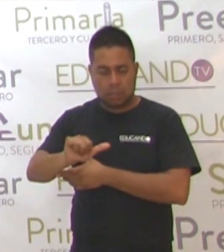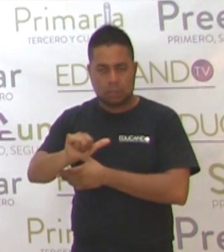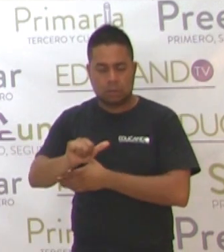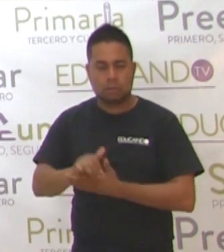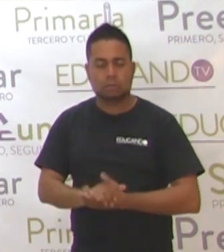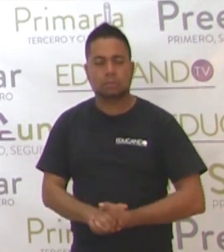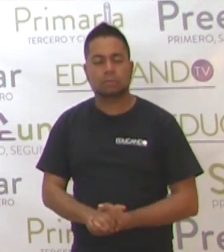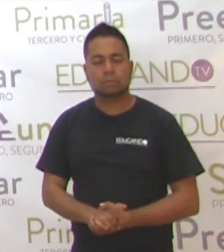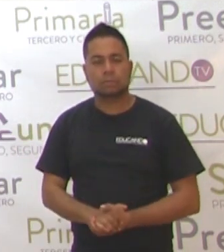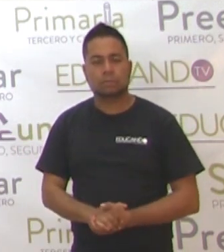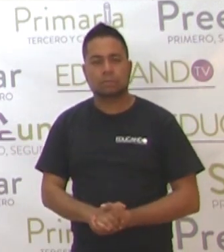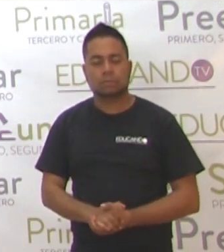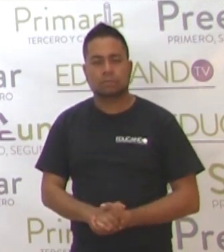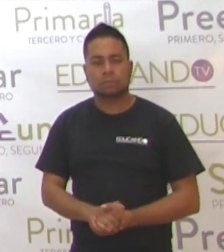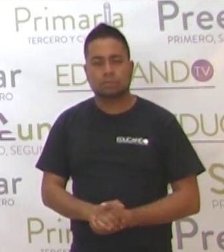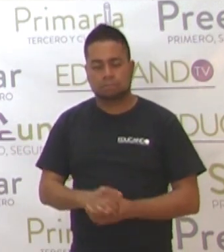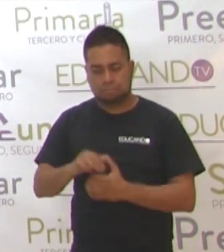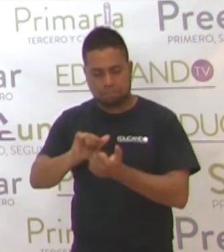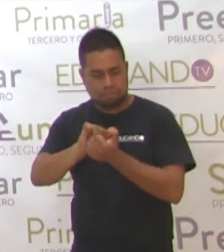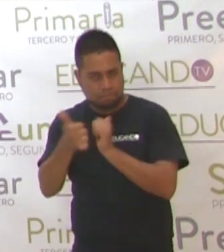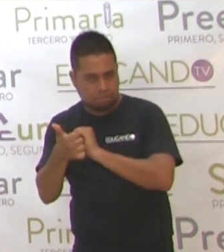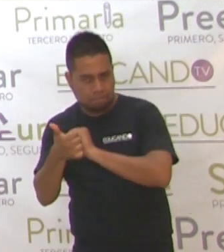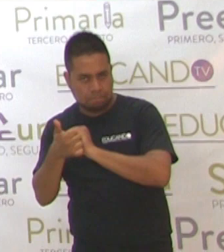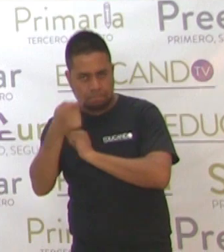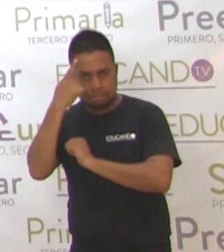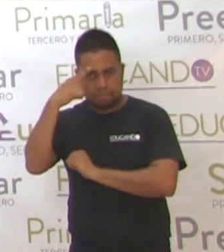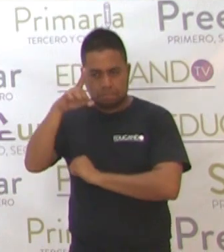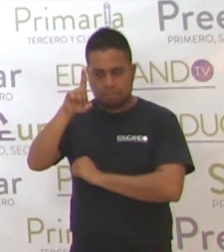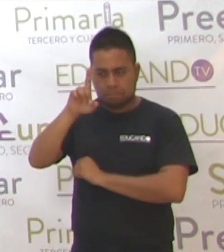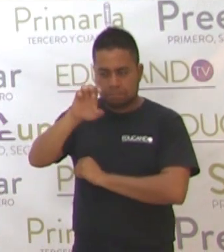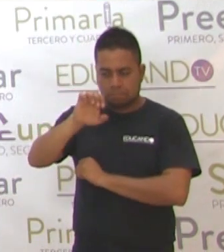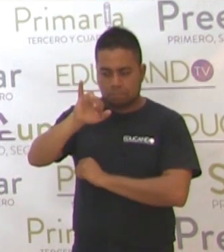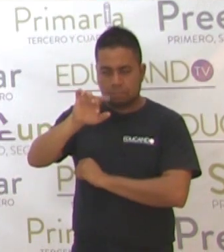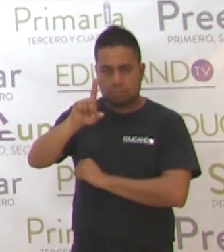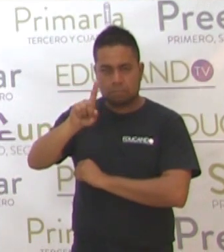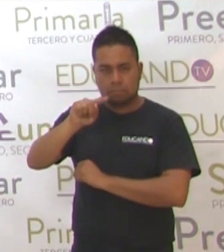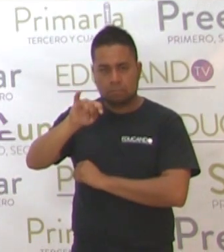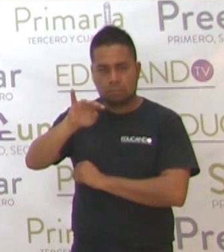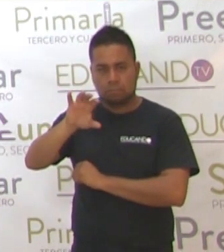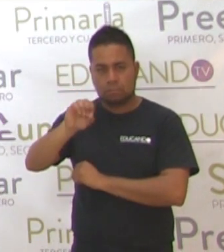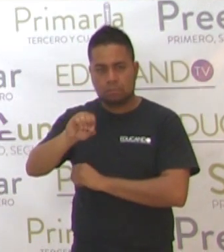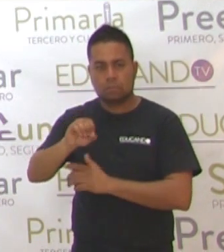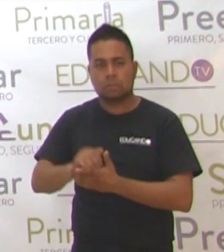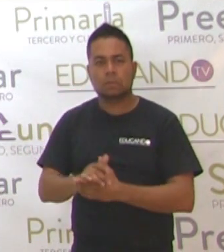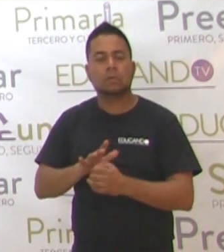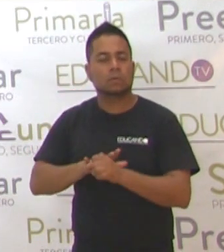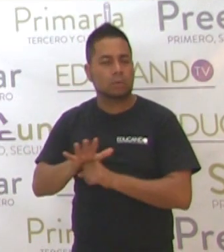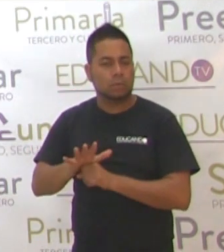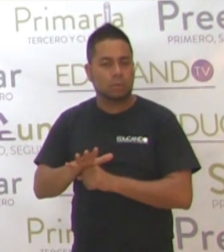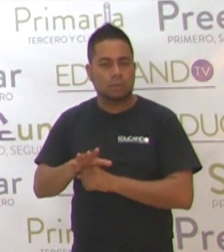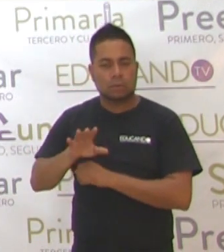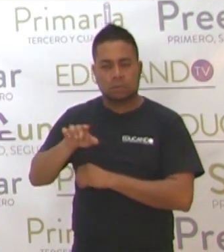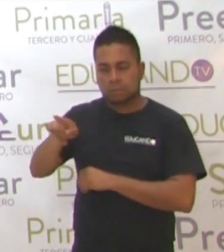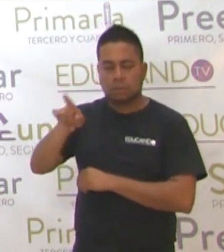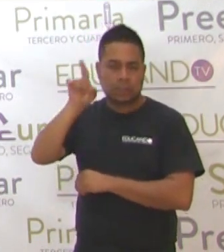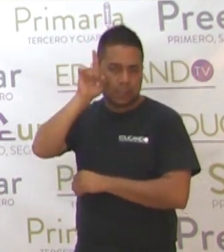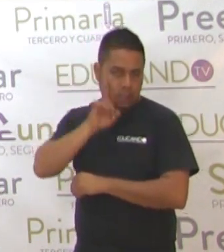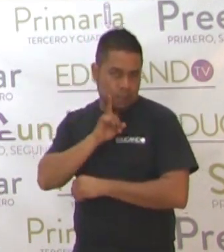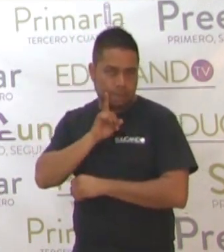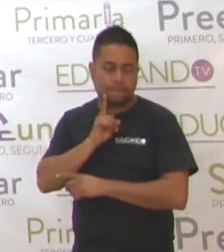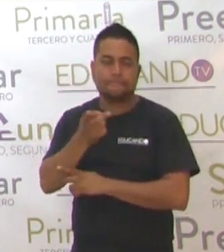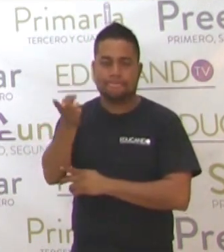gabriela convierte lo aún de ex y cuál sería el de x ella verdad